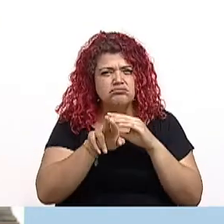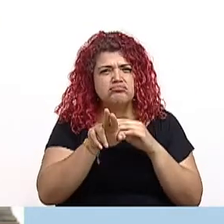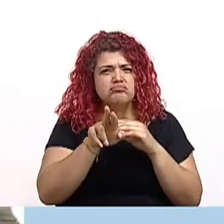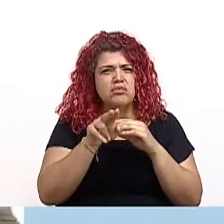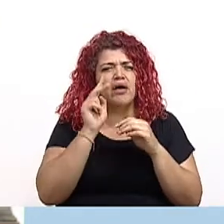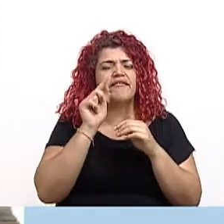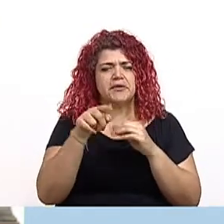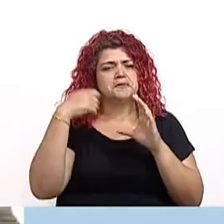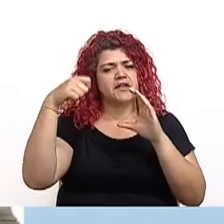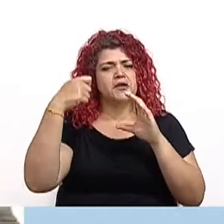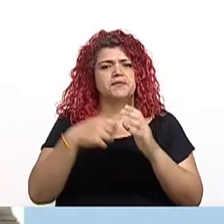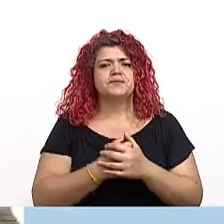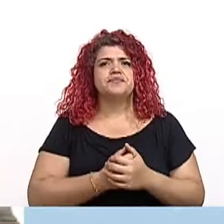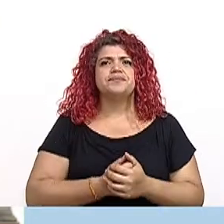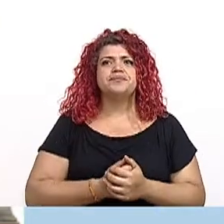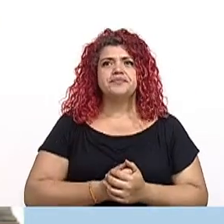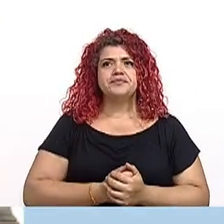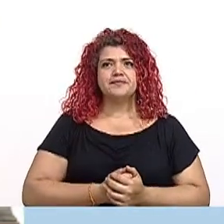audiovisual.